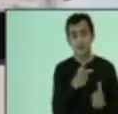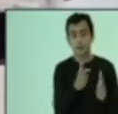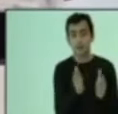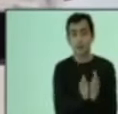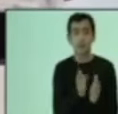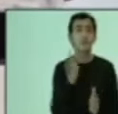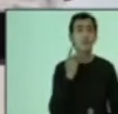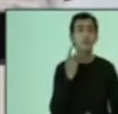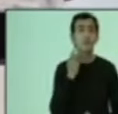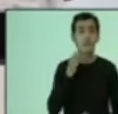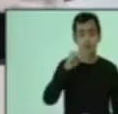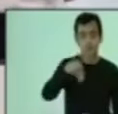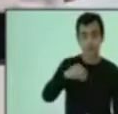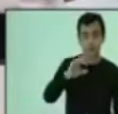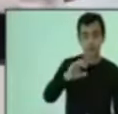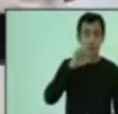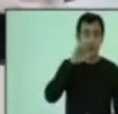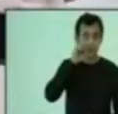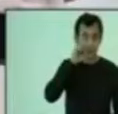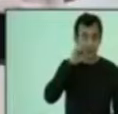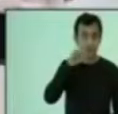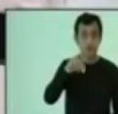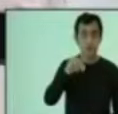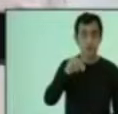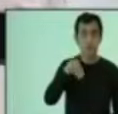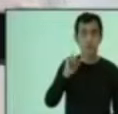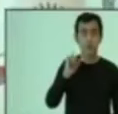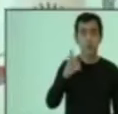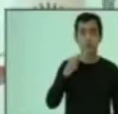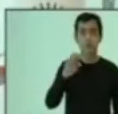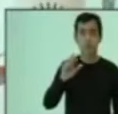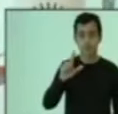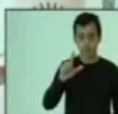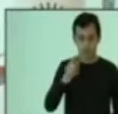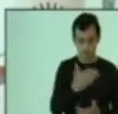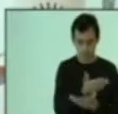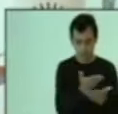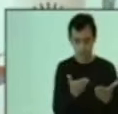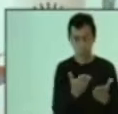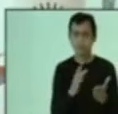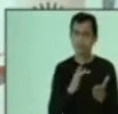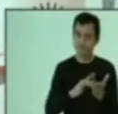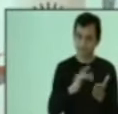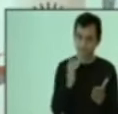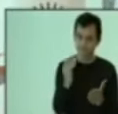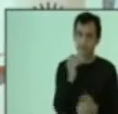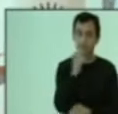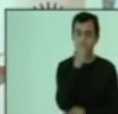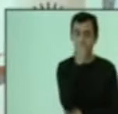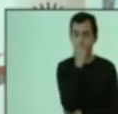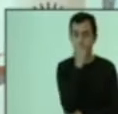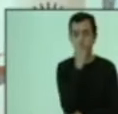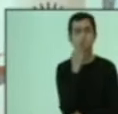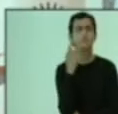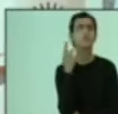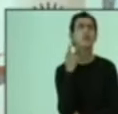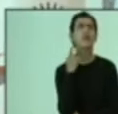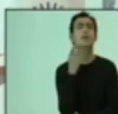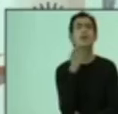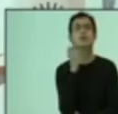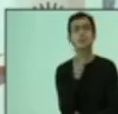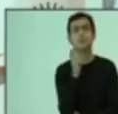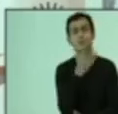de Movimiento Ciudadano, Miguel Ángel Herrera Santiago. Adelante. Muchas gracias. Cuando hablamos de política